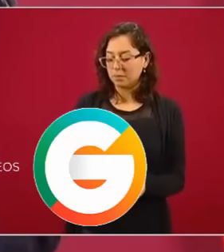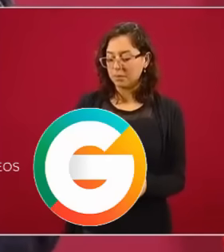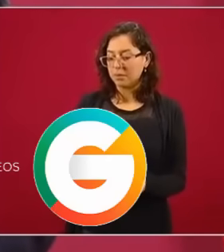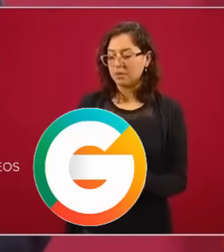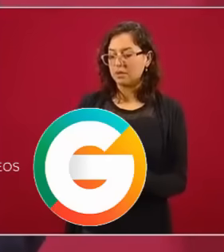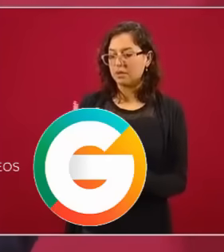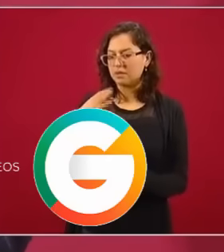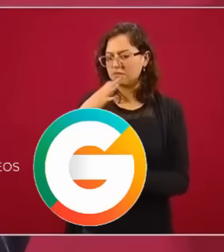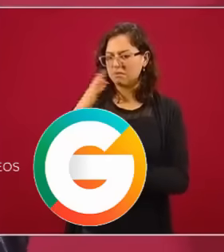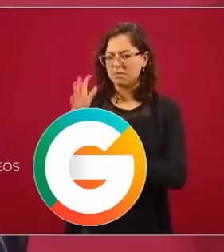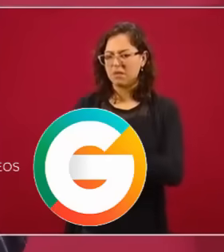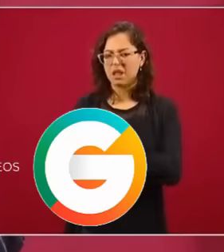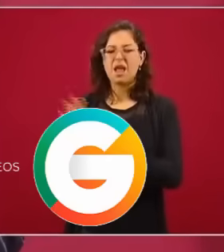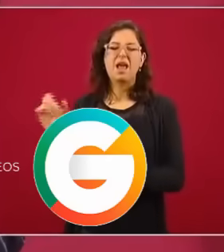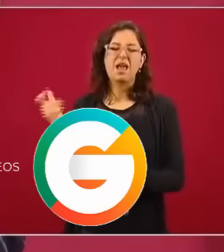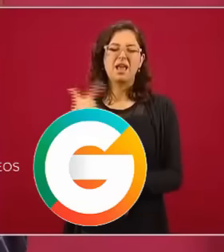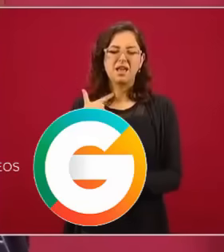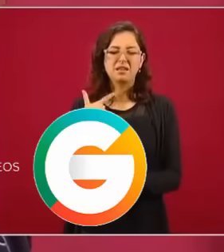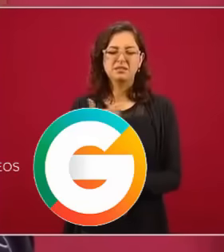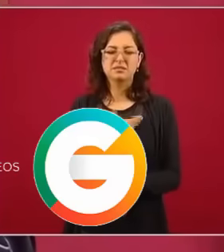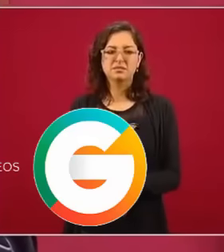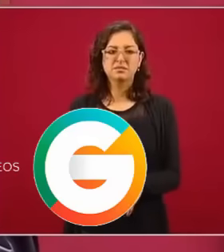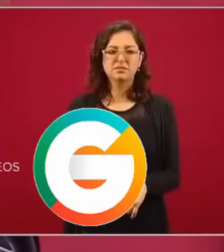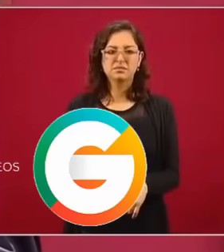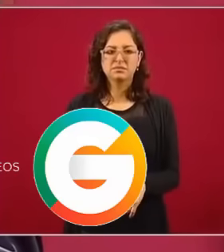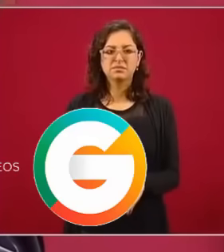o le decía a un expresidente,